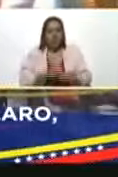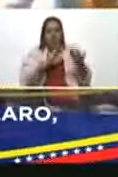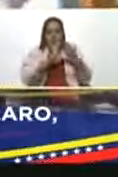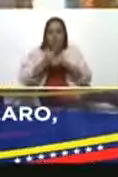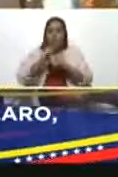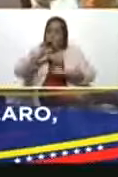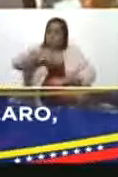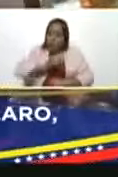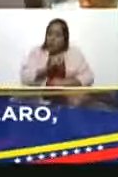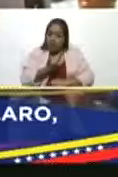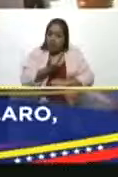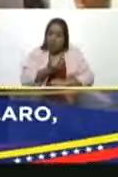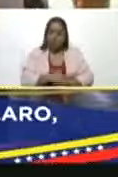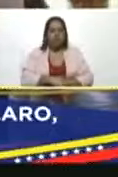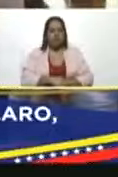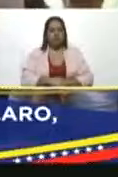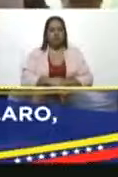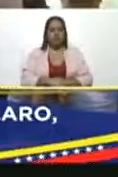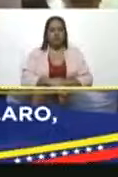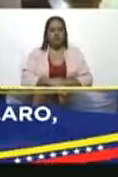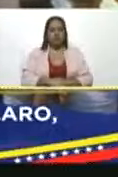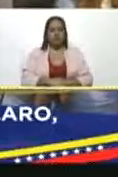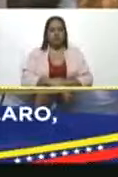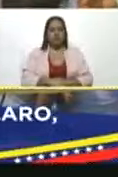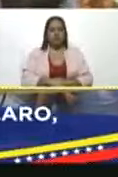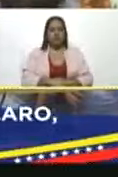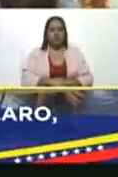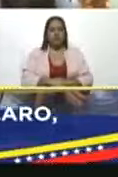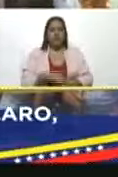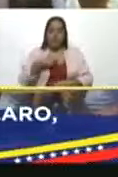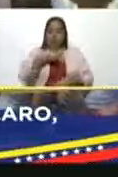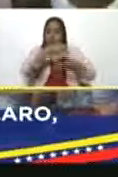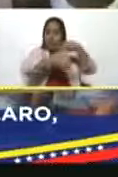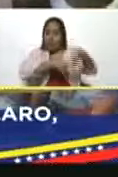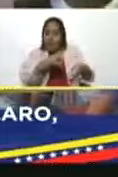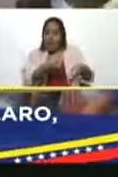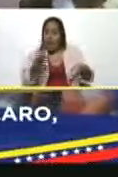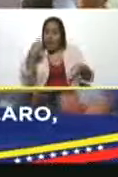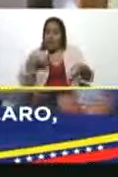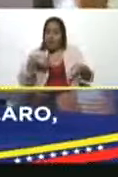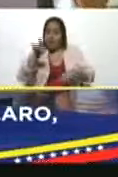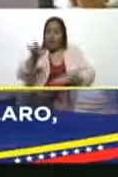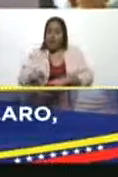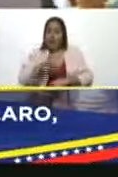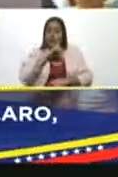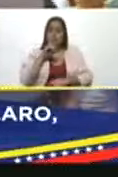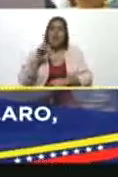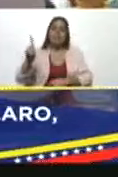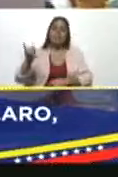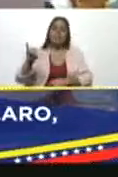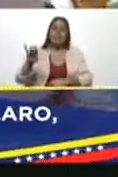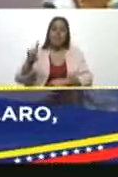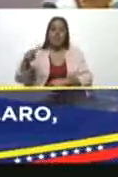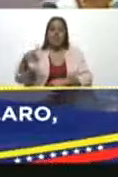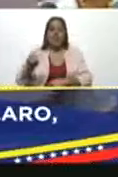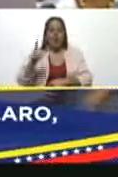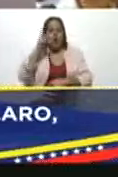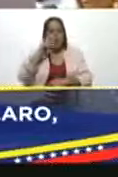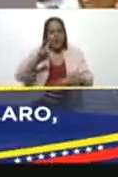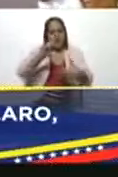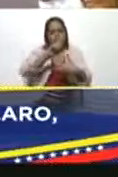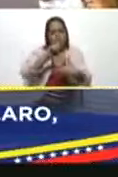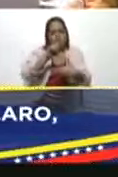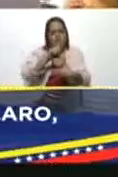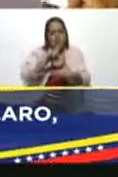pueden. ¿Ah? Y yo le explicaba esto ayer a Diego Rusarín, un influencer latinoamericano que